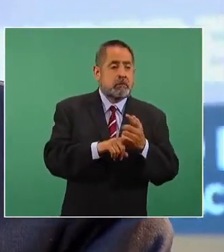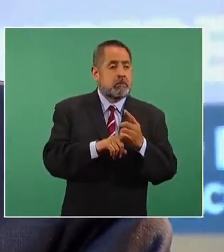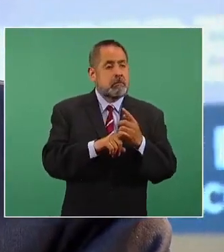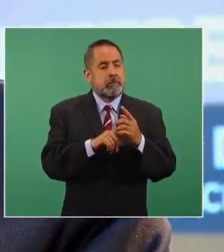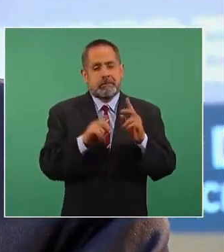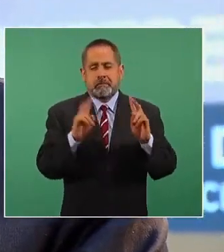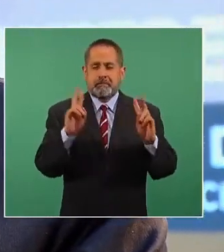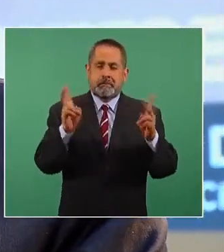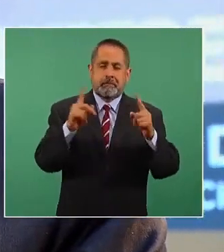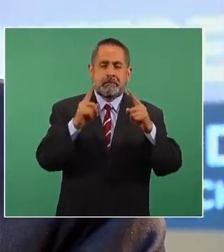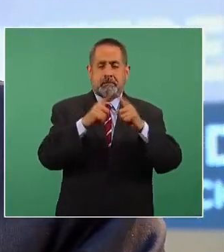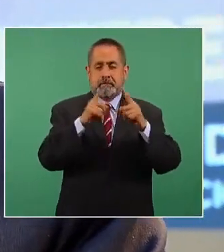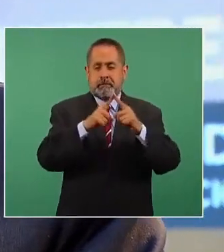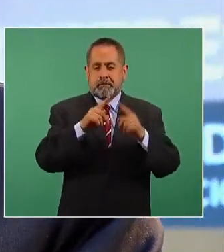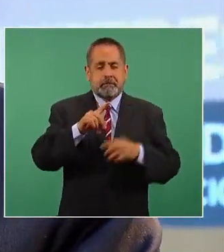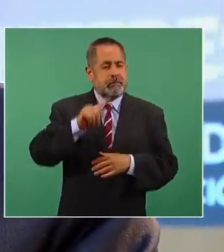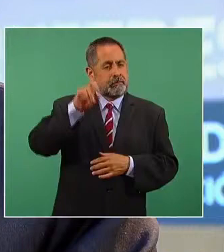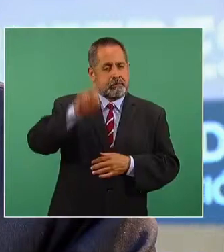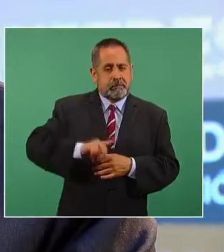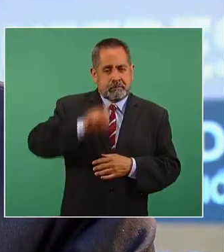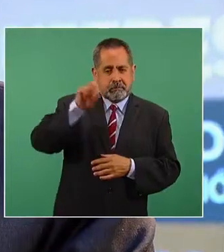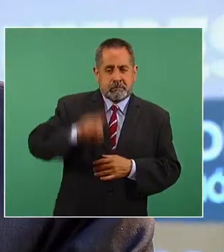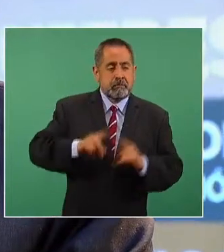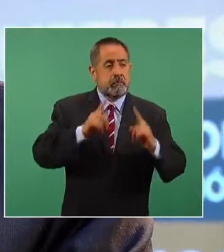los domingos